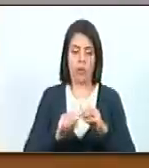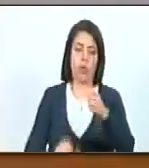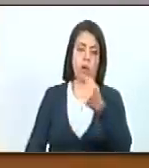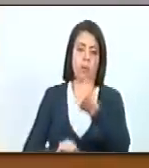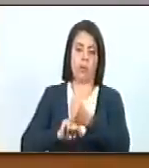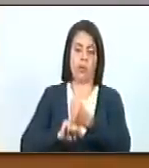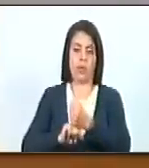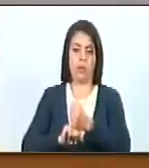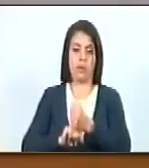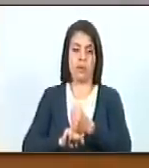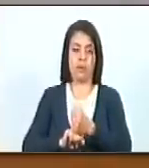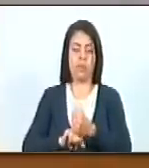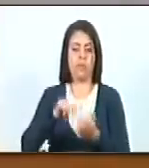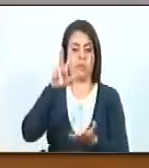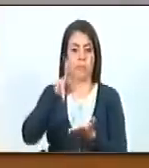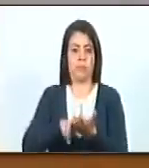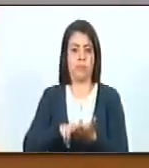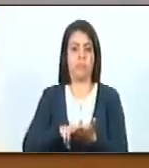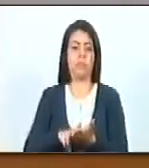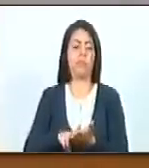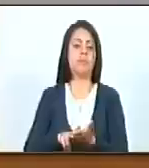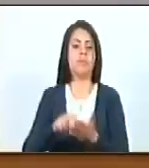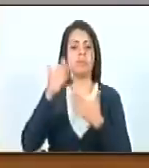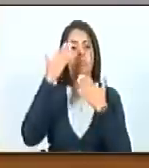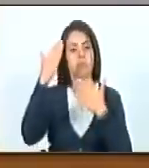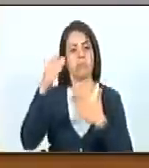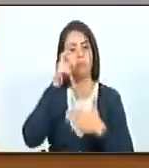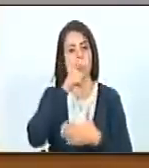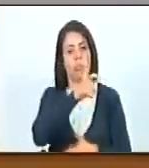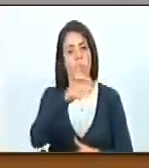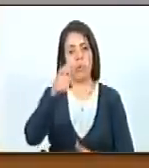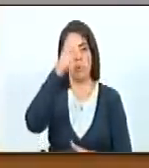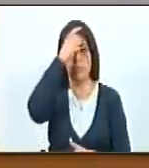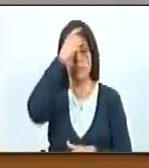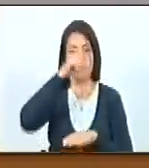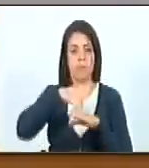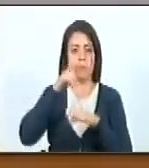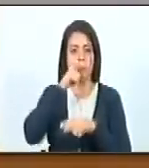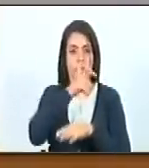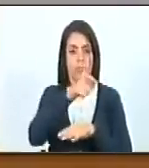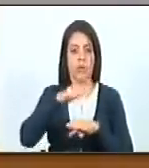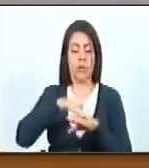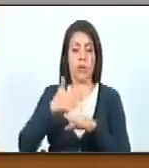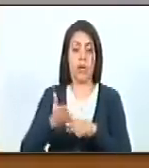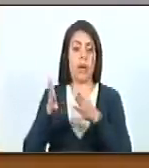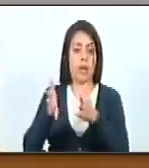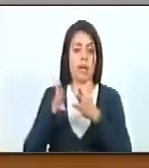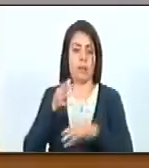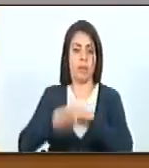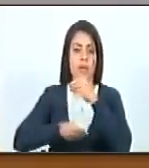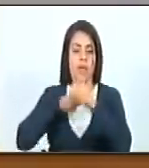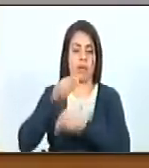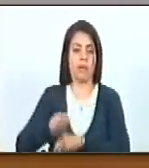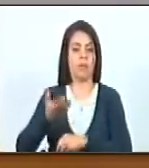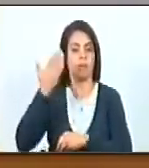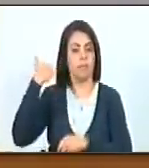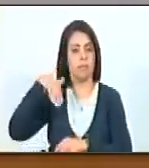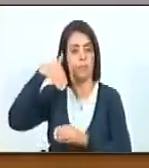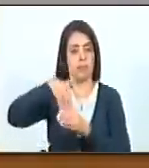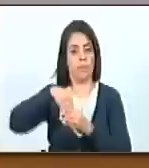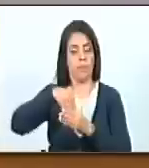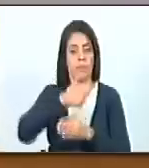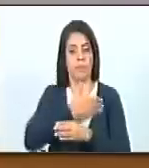de aprobar el acuerdo en salutación del pueblo turco al pueblo turco por la victoria obtenida en las